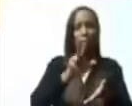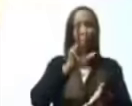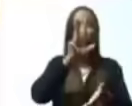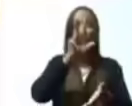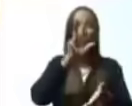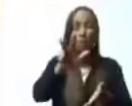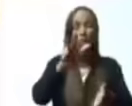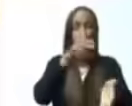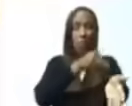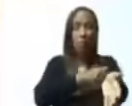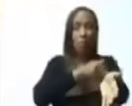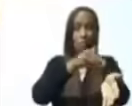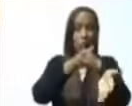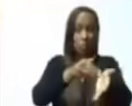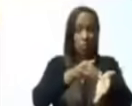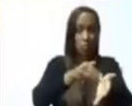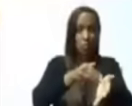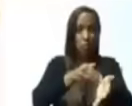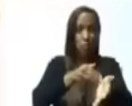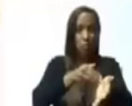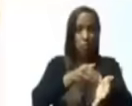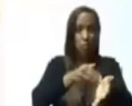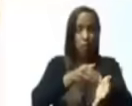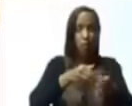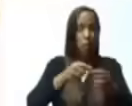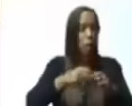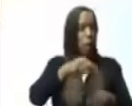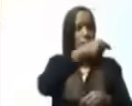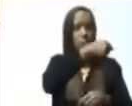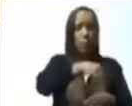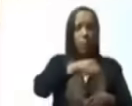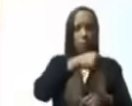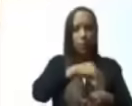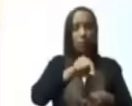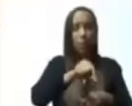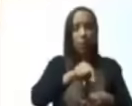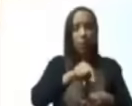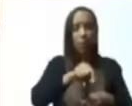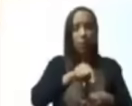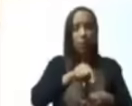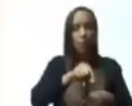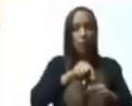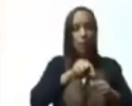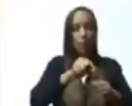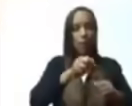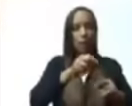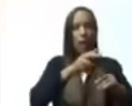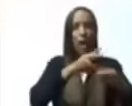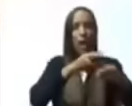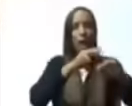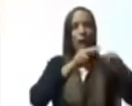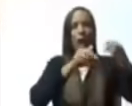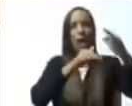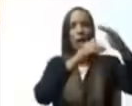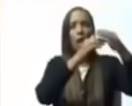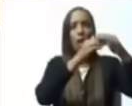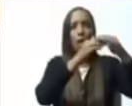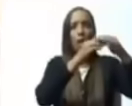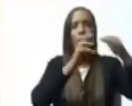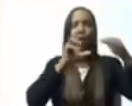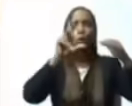y en consecuencia la capacidad de la tarjeta que eso es lo que es la sostenibilidad fiscal el estimado lo que tú vas